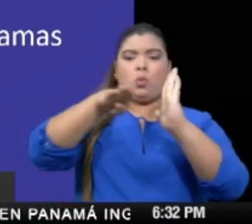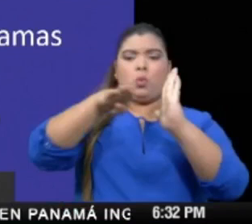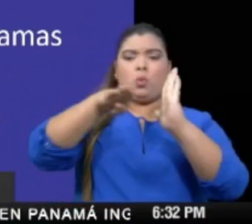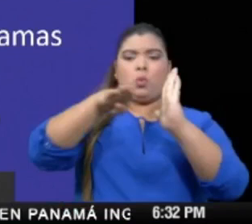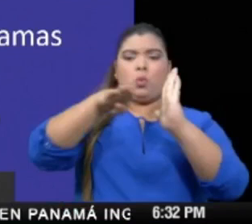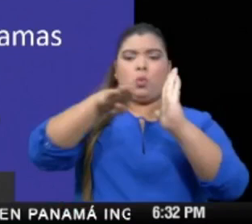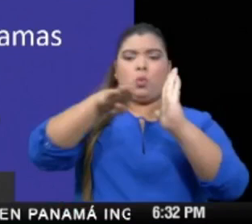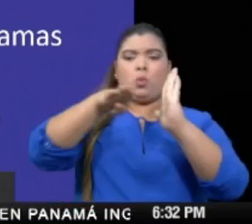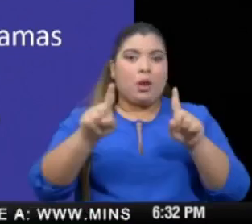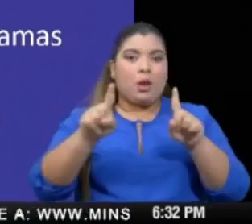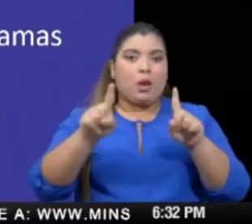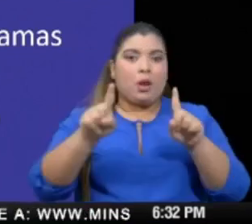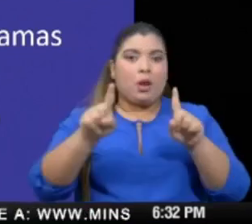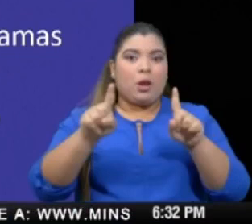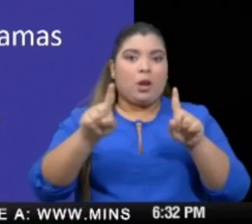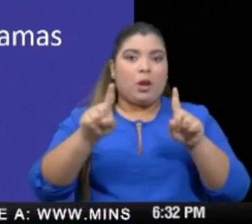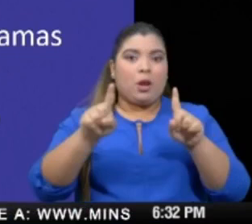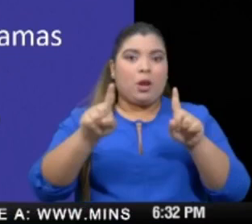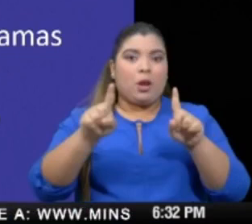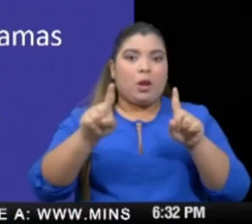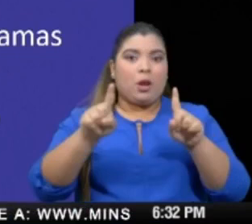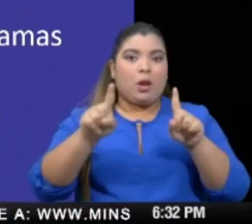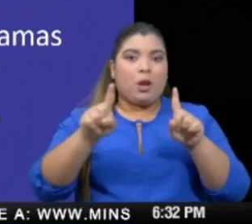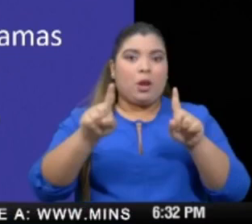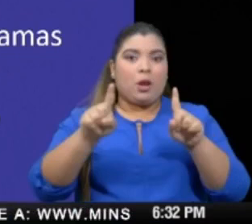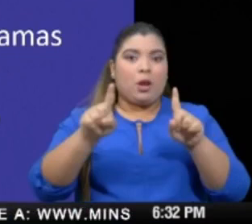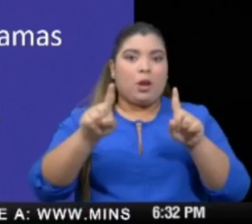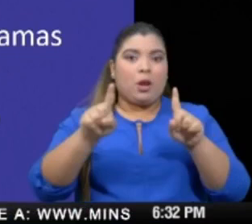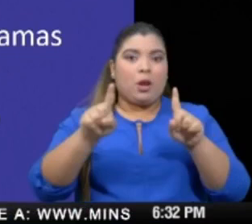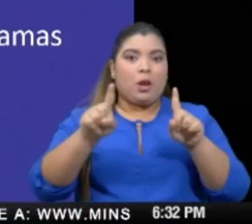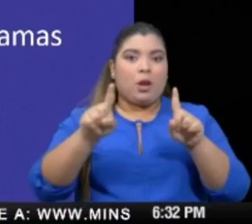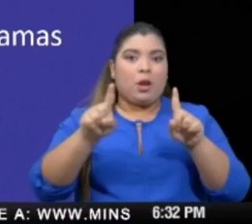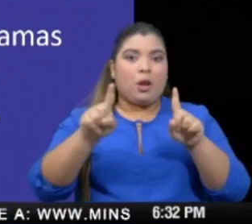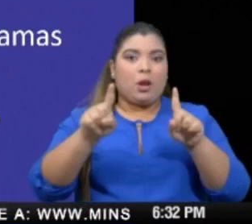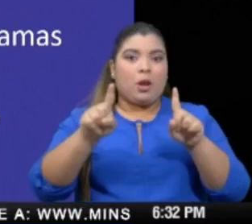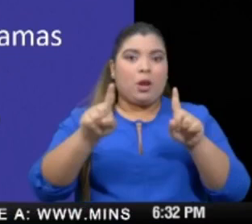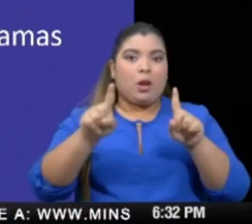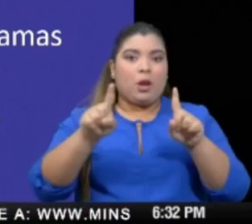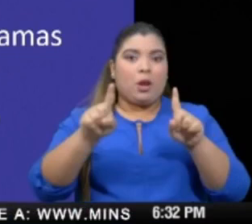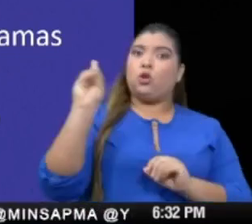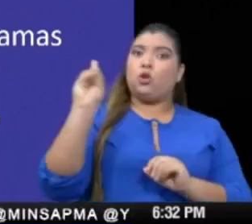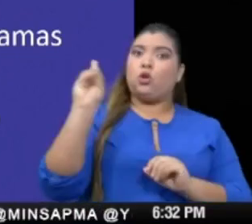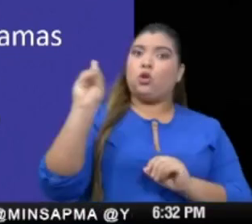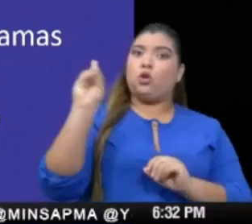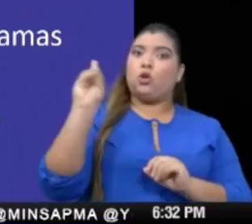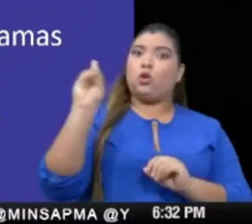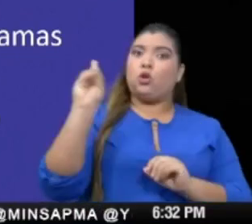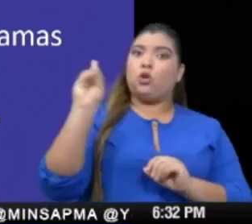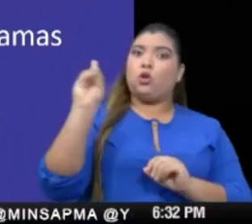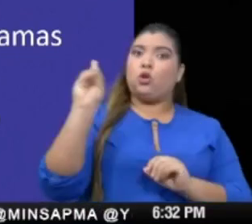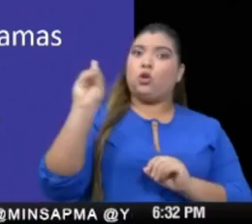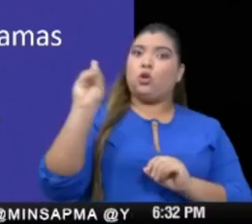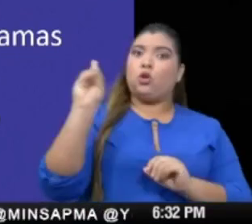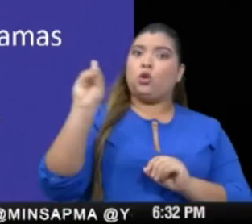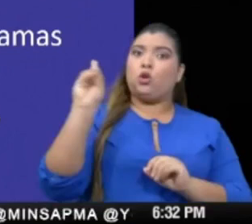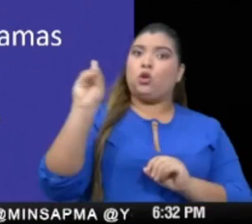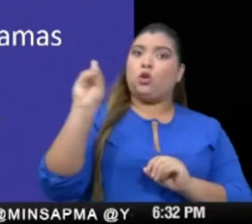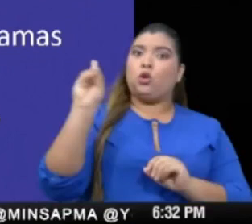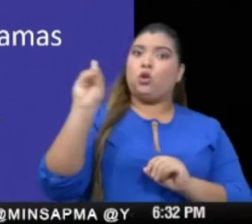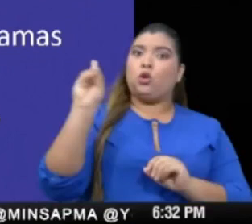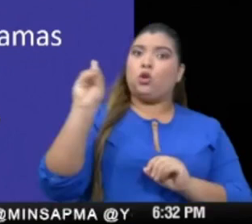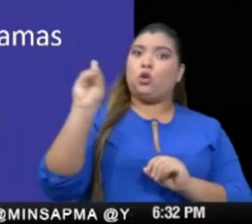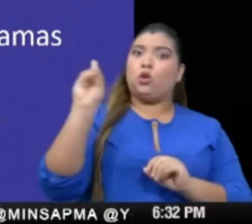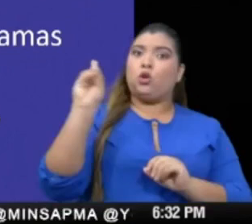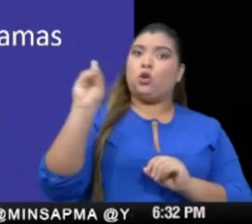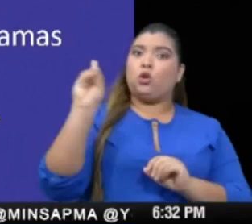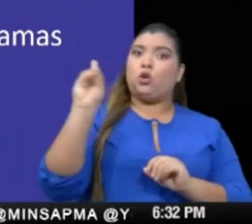panameño es la gente, son nuestros profesionales. Y en ese sentido hemos nombrado 615 personas